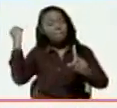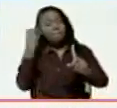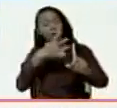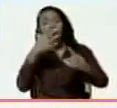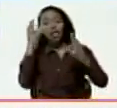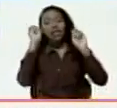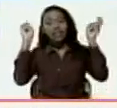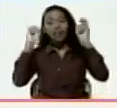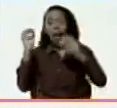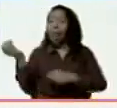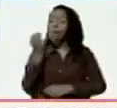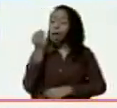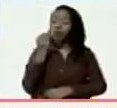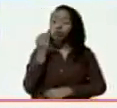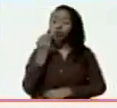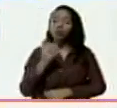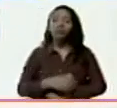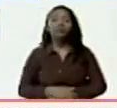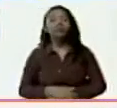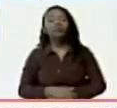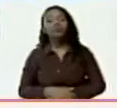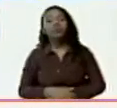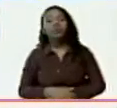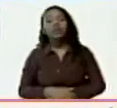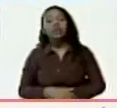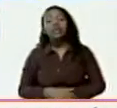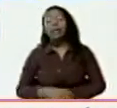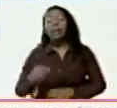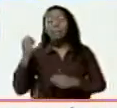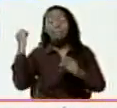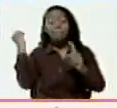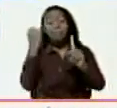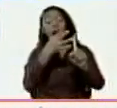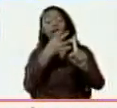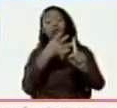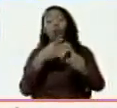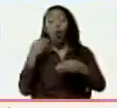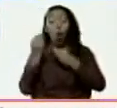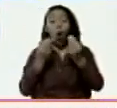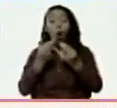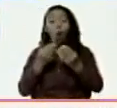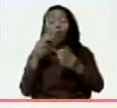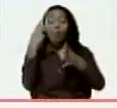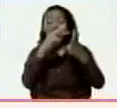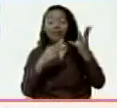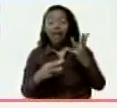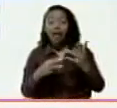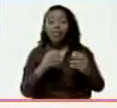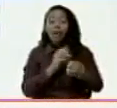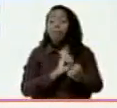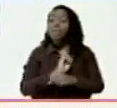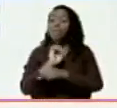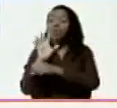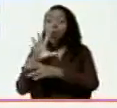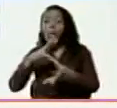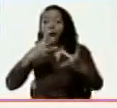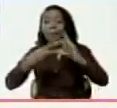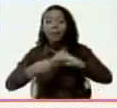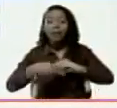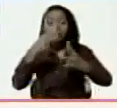de alimentación y nutrición el impacto en materia de importación de productos para los clubes